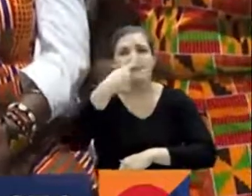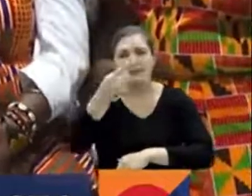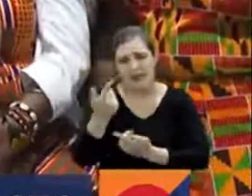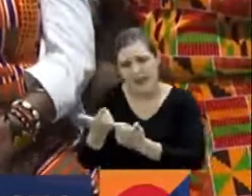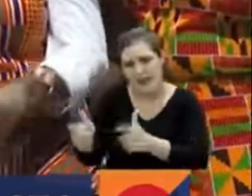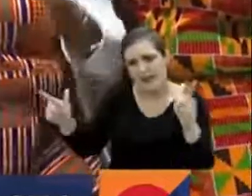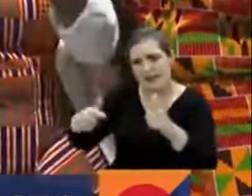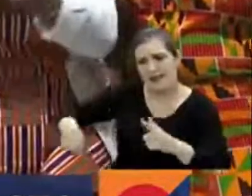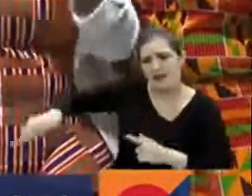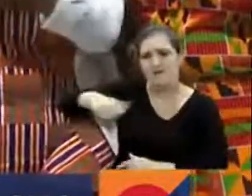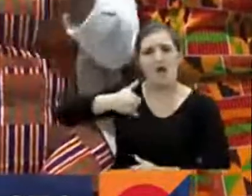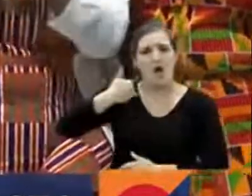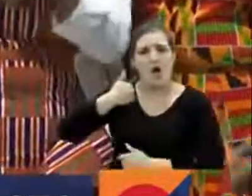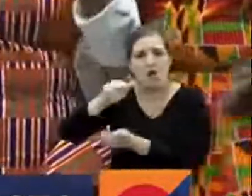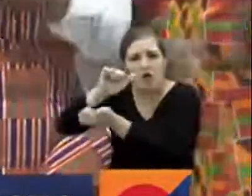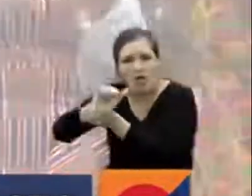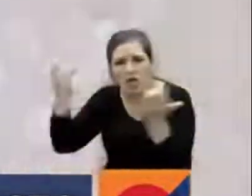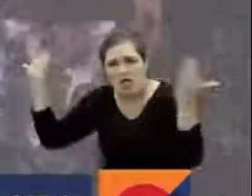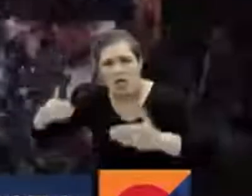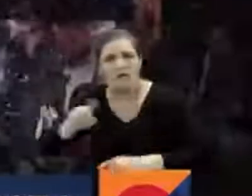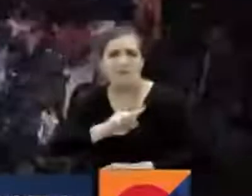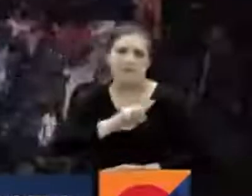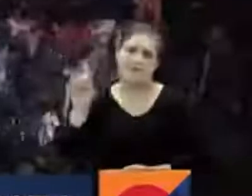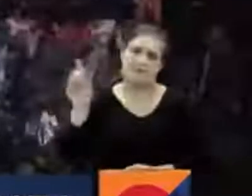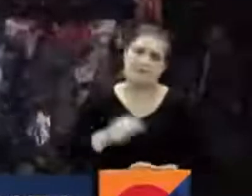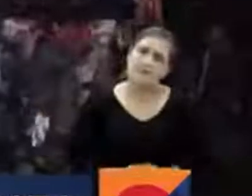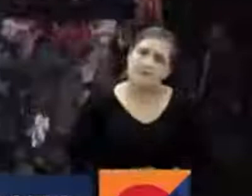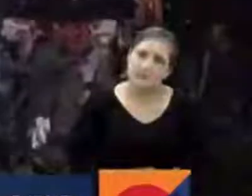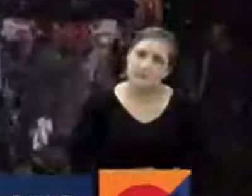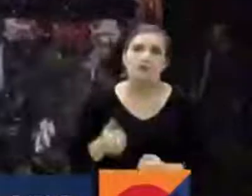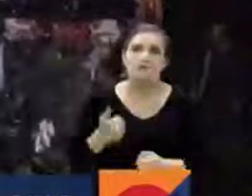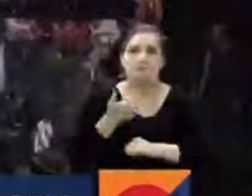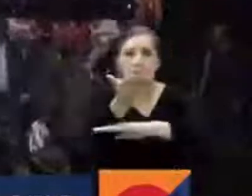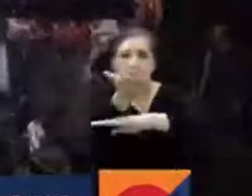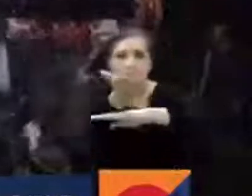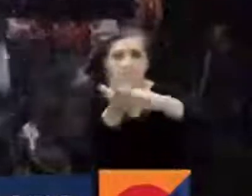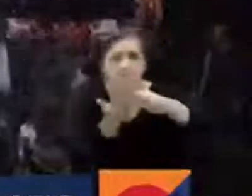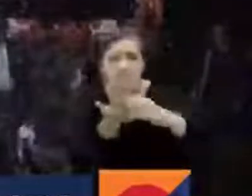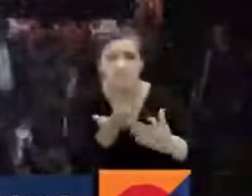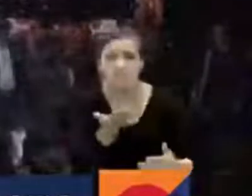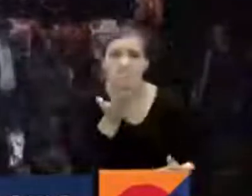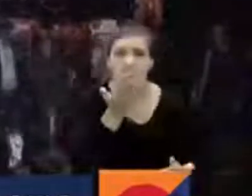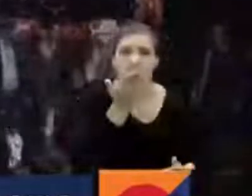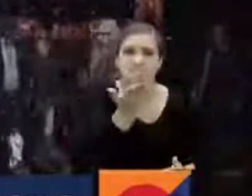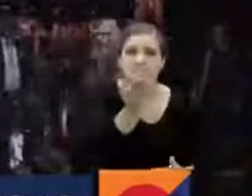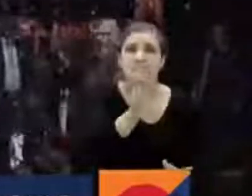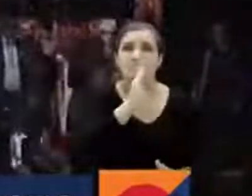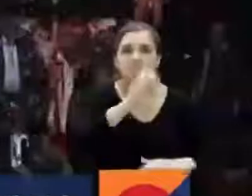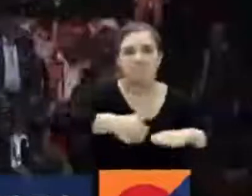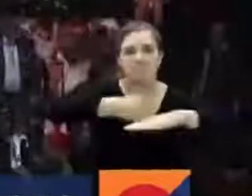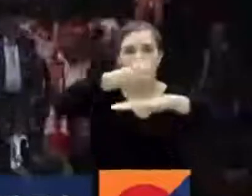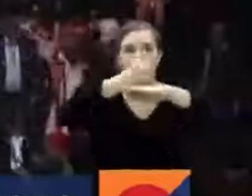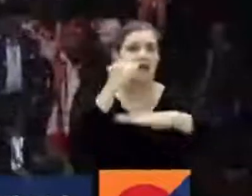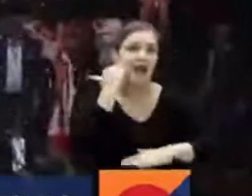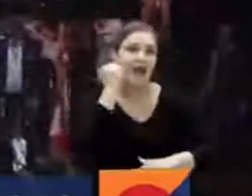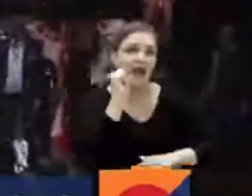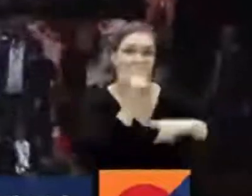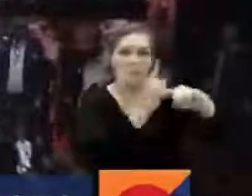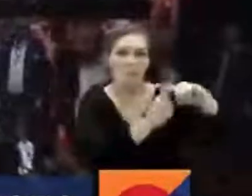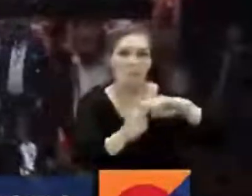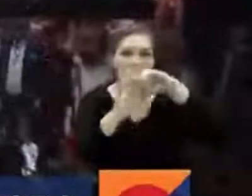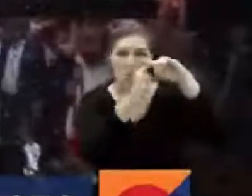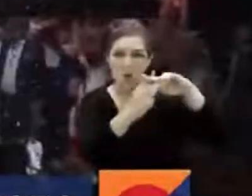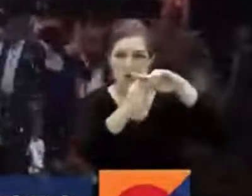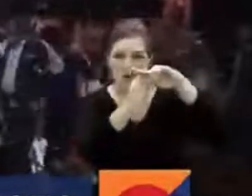a nuestra juventud. Yo le solicito a la Procuradora General